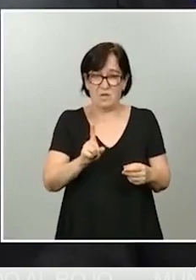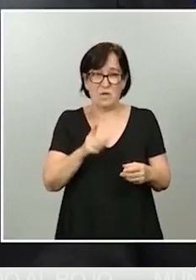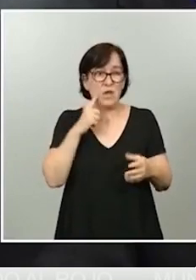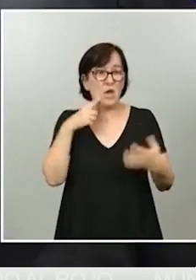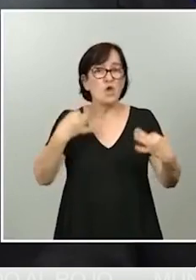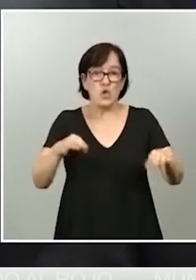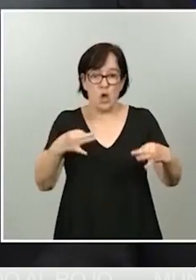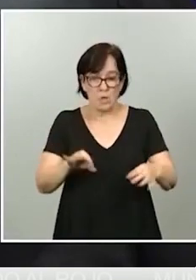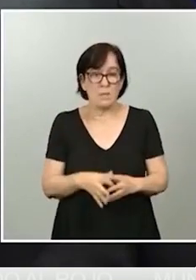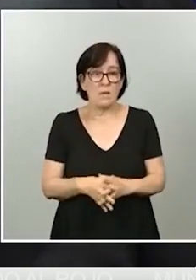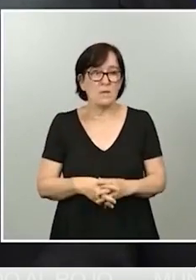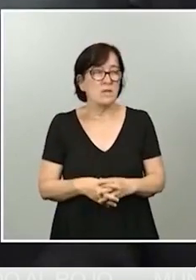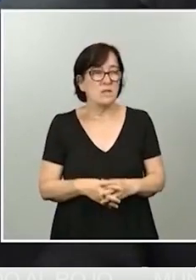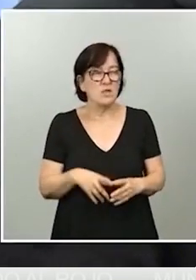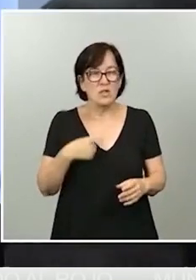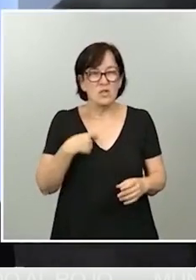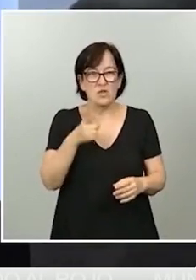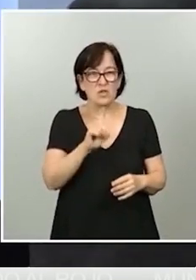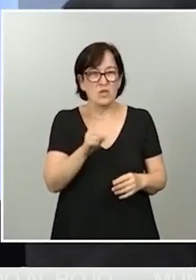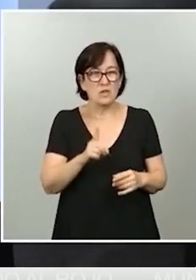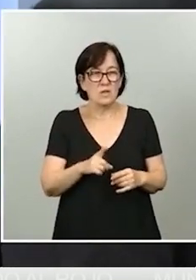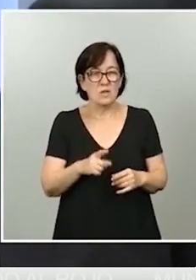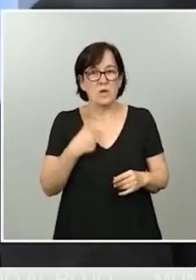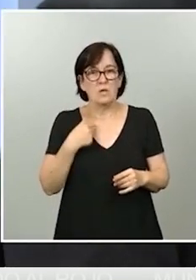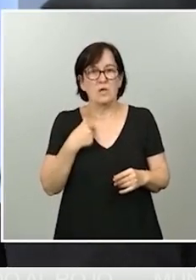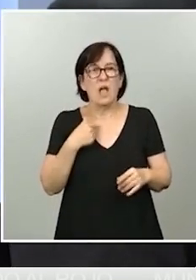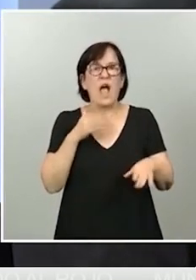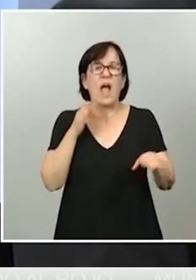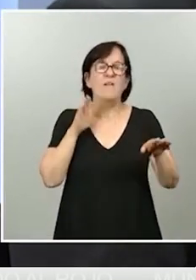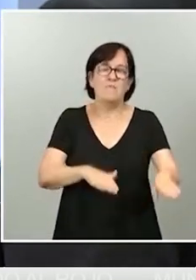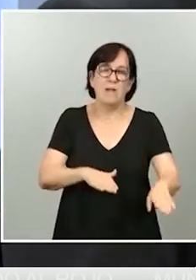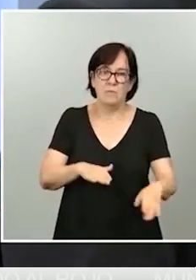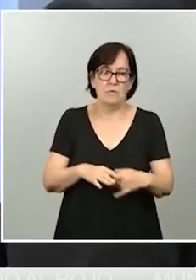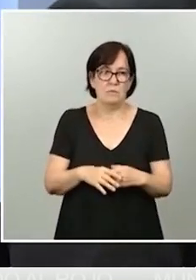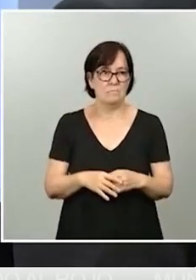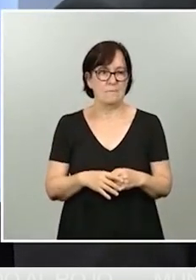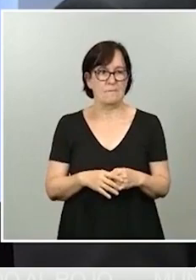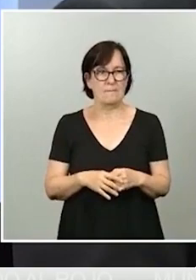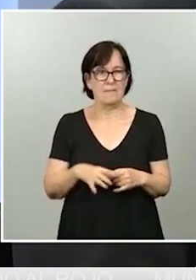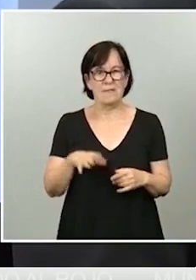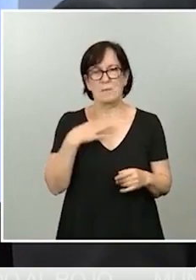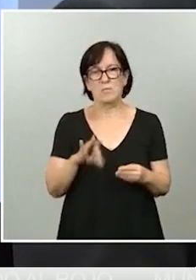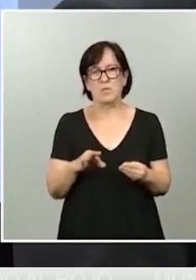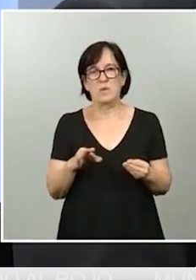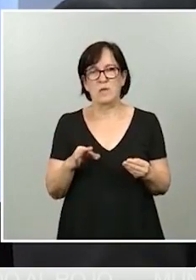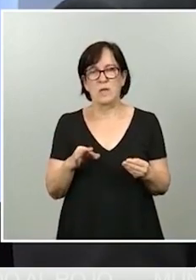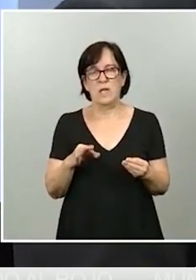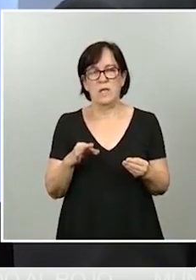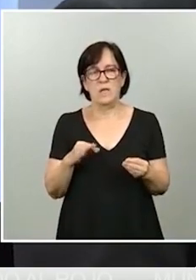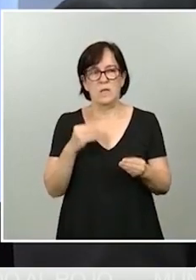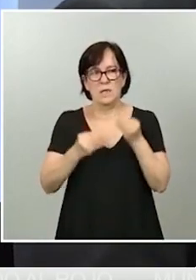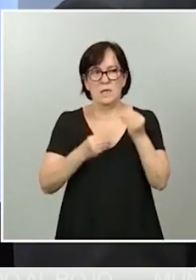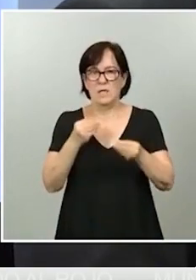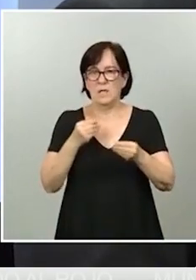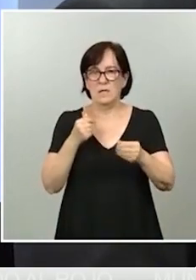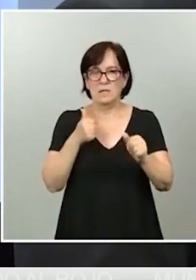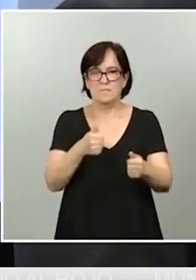y por tanto estaba aforado. Y cuando en los periódicos empezaron a aparecer